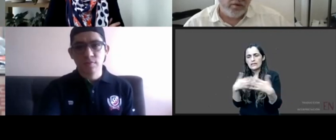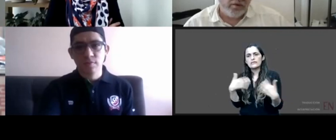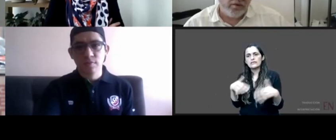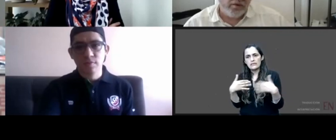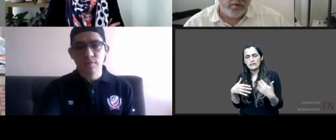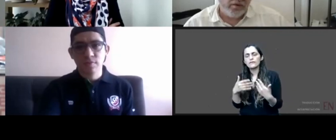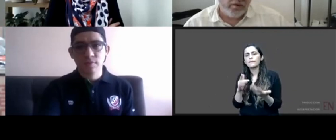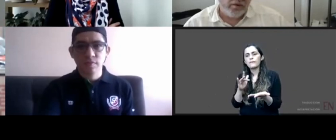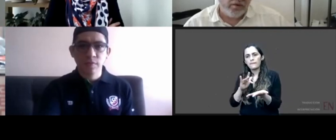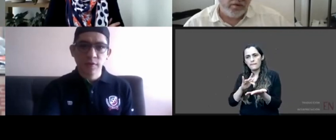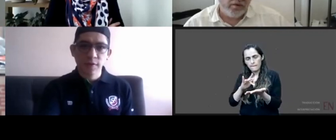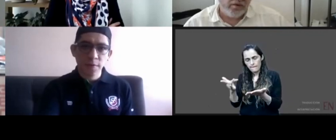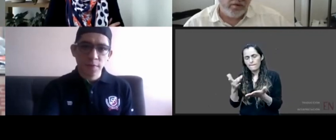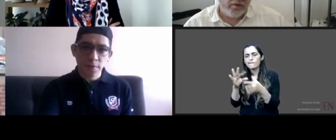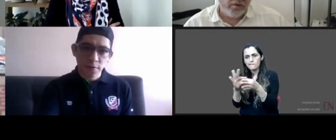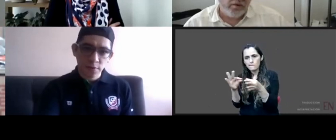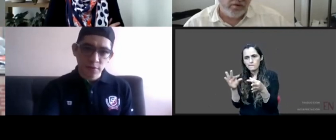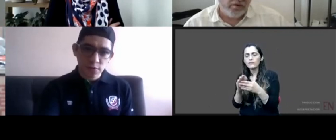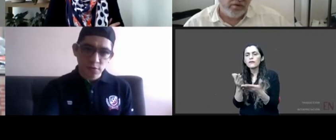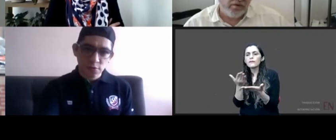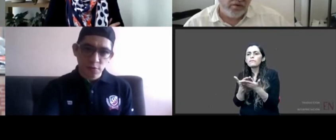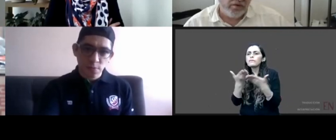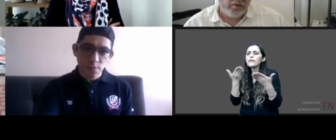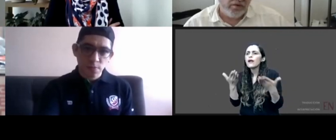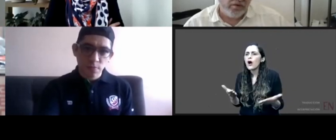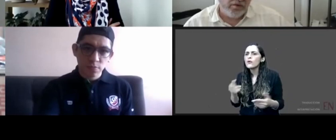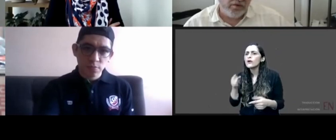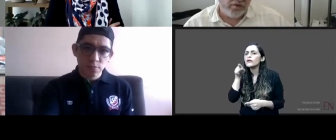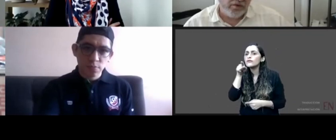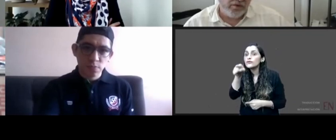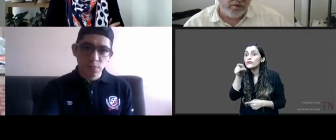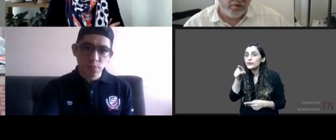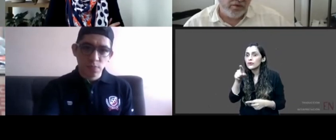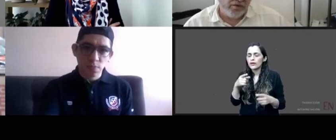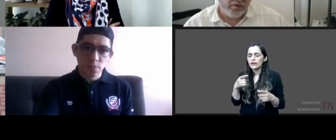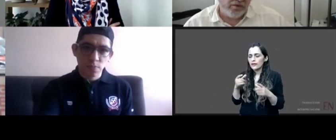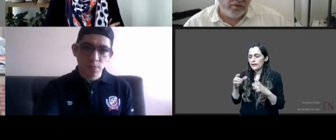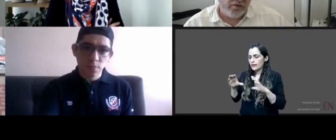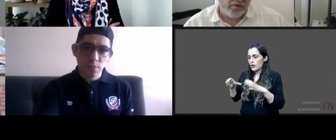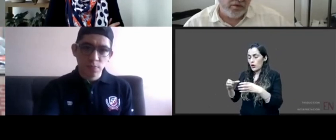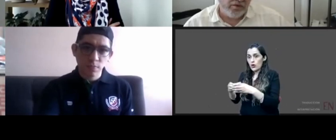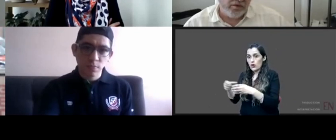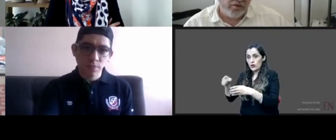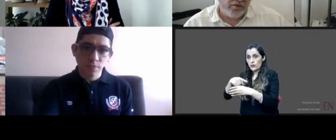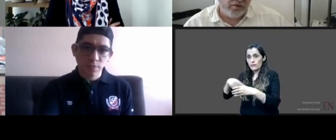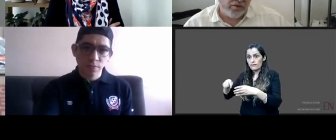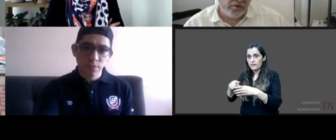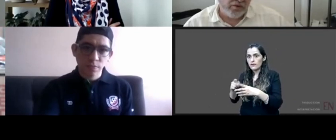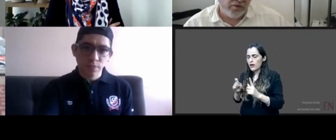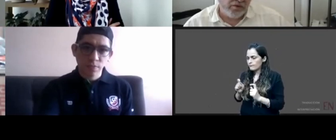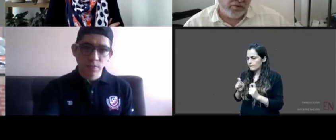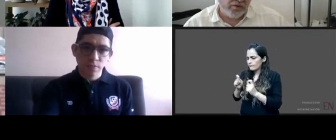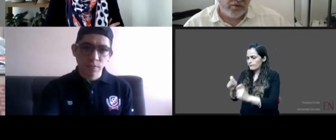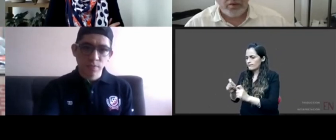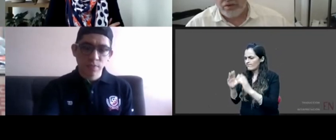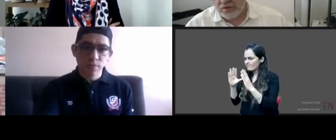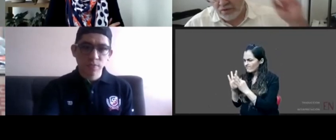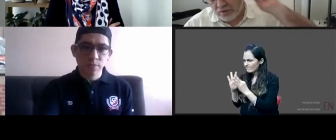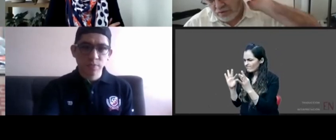¿qué efecto tiene ya entonces tu labor de poder empoderar a la gente, de poder informar, de poder